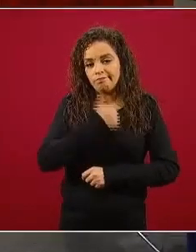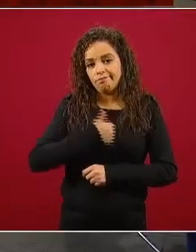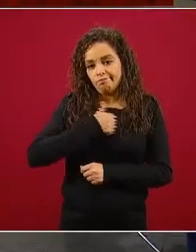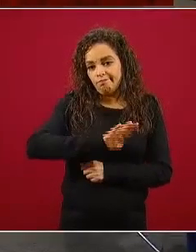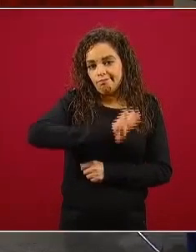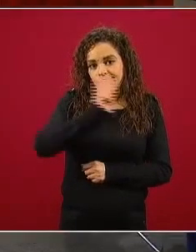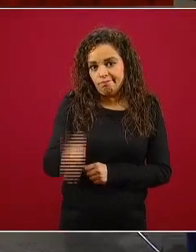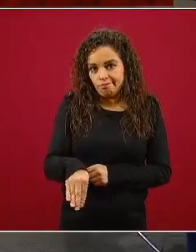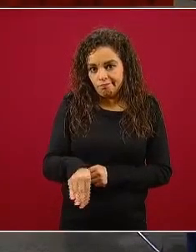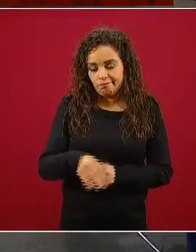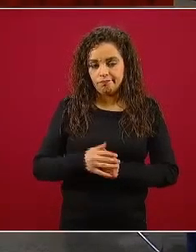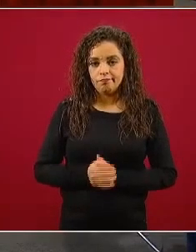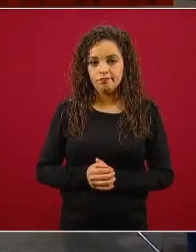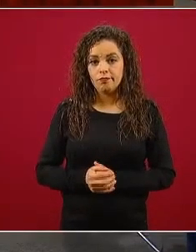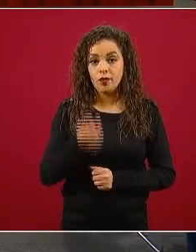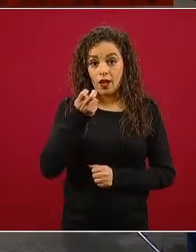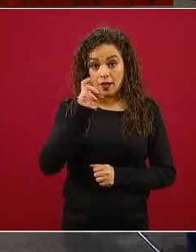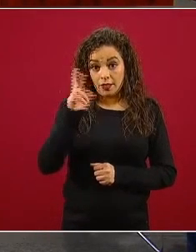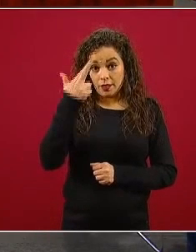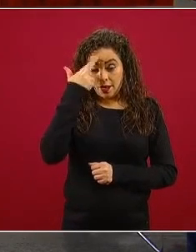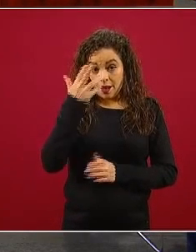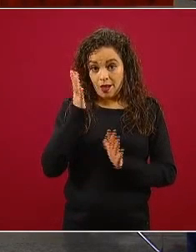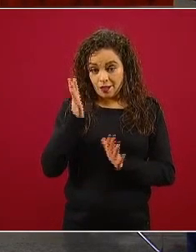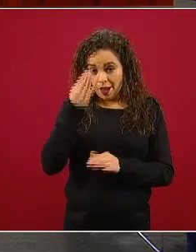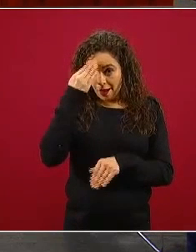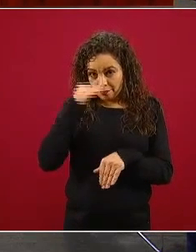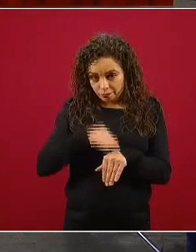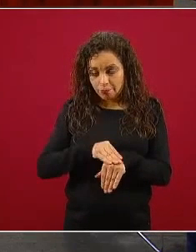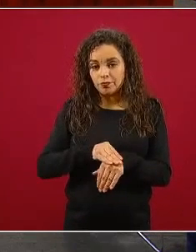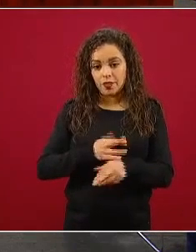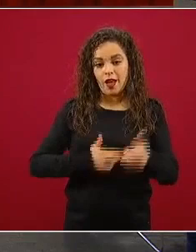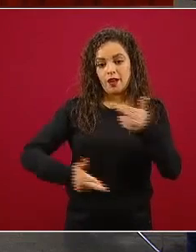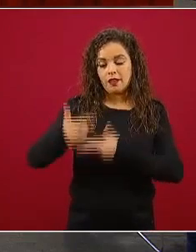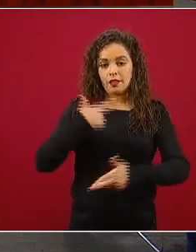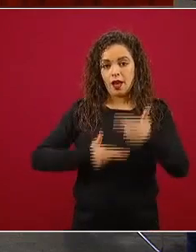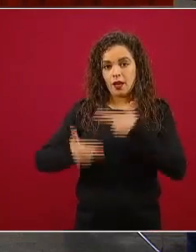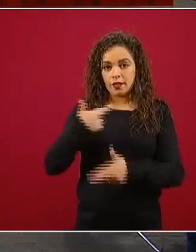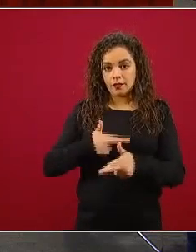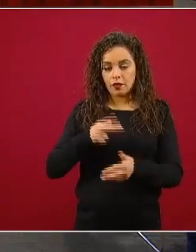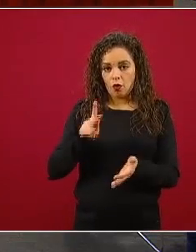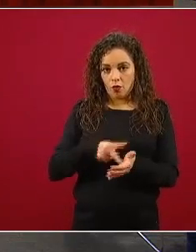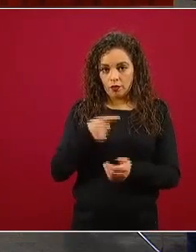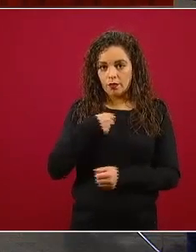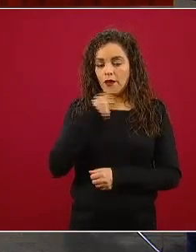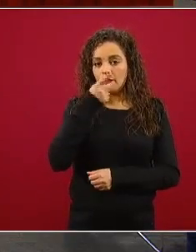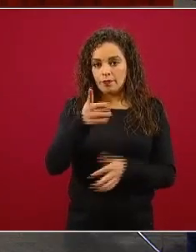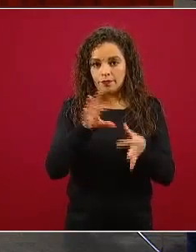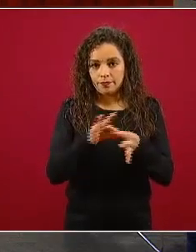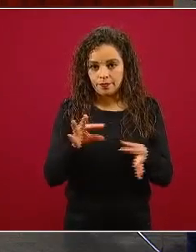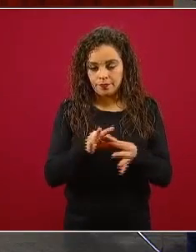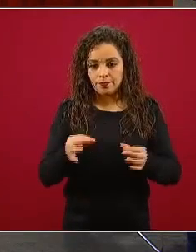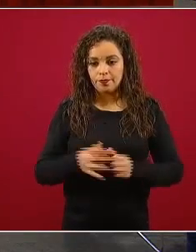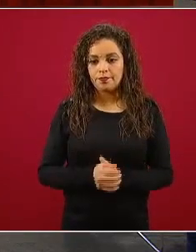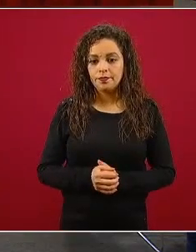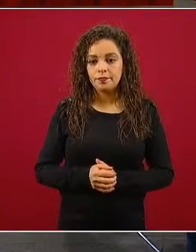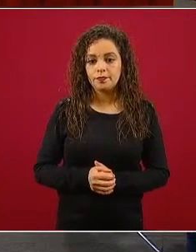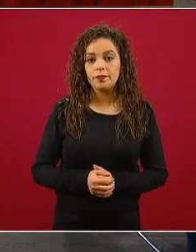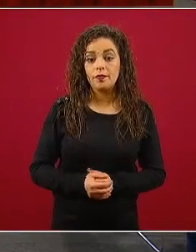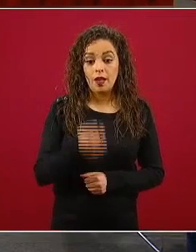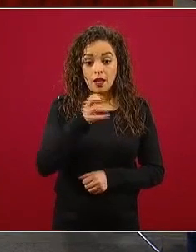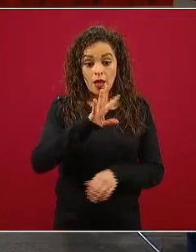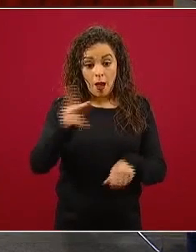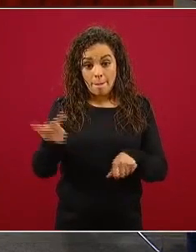Habiendo recordado esto, regresamos a este comentario. Cuando esto ocurre, la persona no se le tomó una